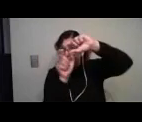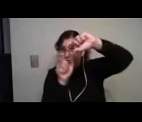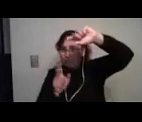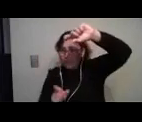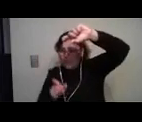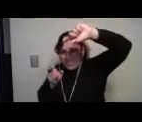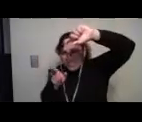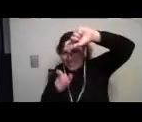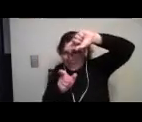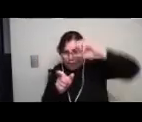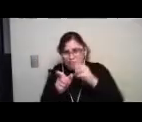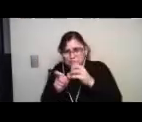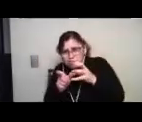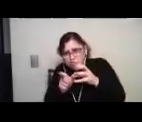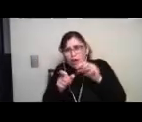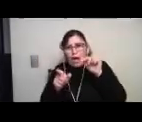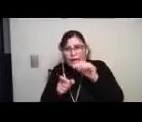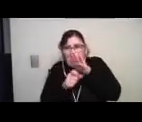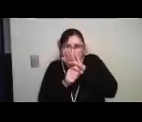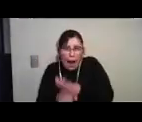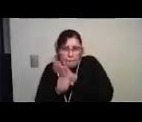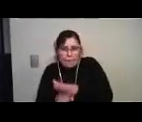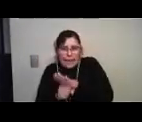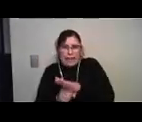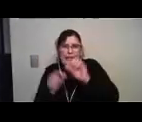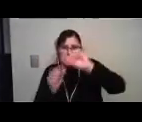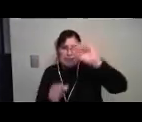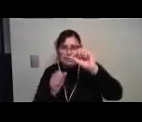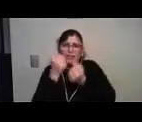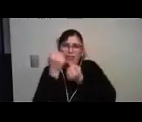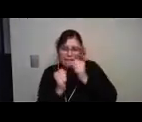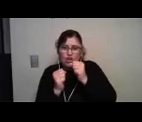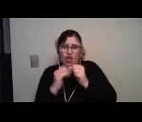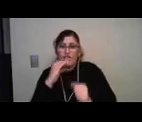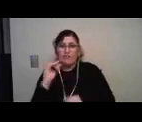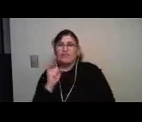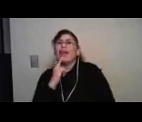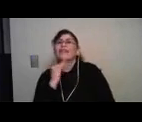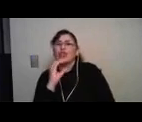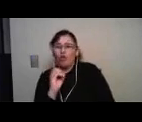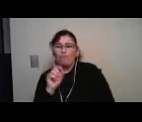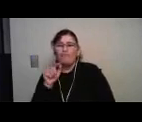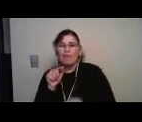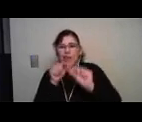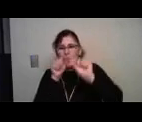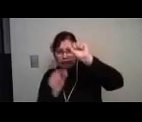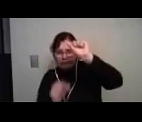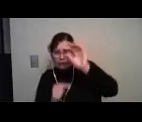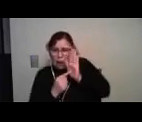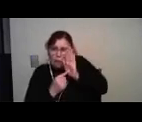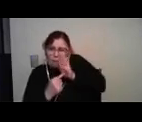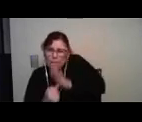dice ahí en el discal, que comprime el nervio ciático en su recorrido, ya entonces, y que en